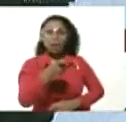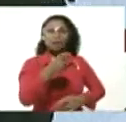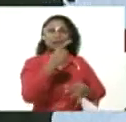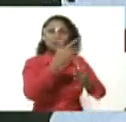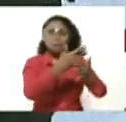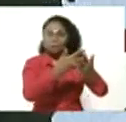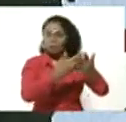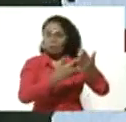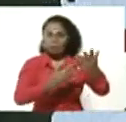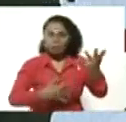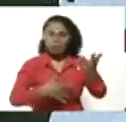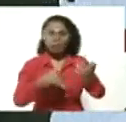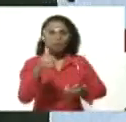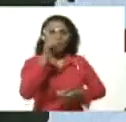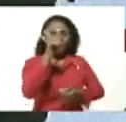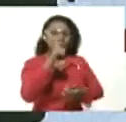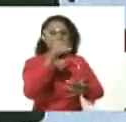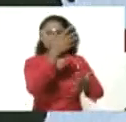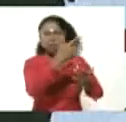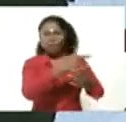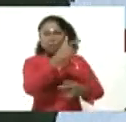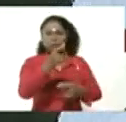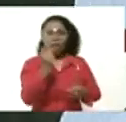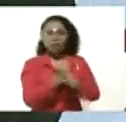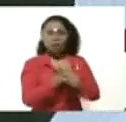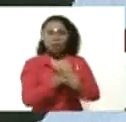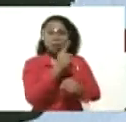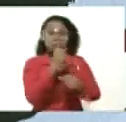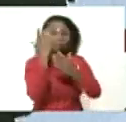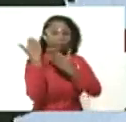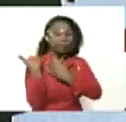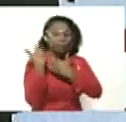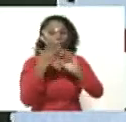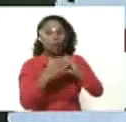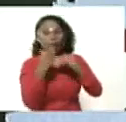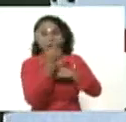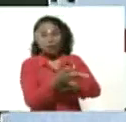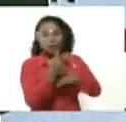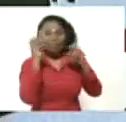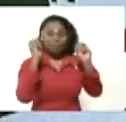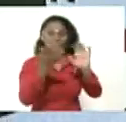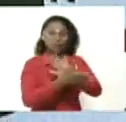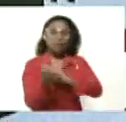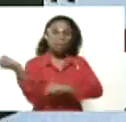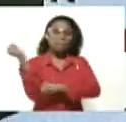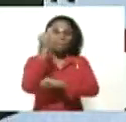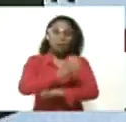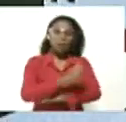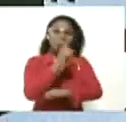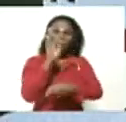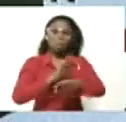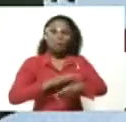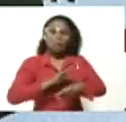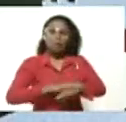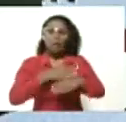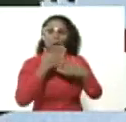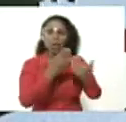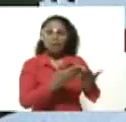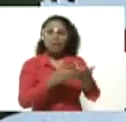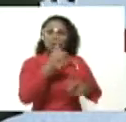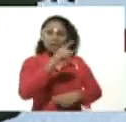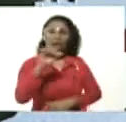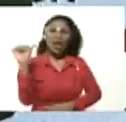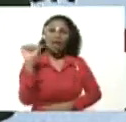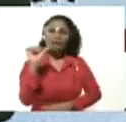influencers, que, cuidado, pese a todo esto, pueden ser derrotados, como ha ocurrido en Afganistán.